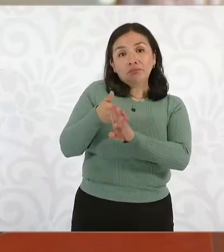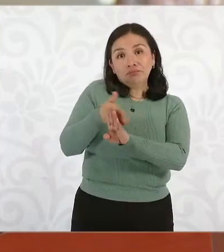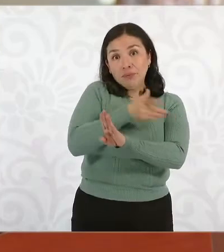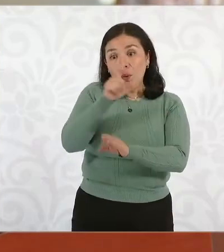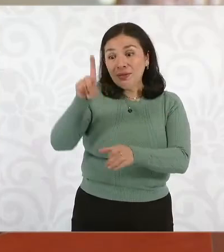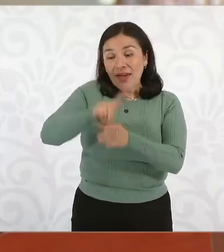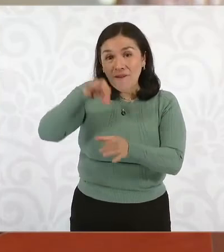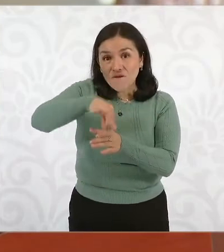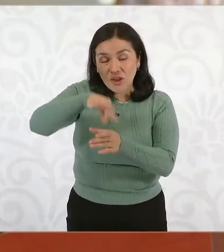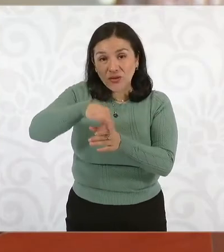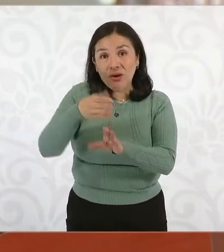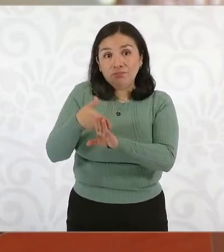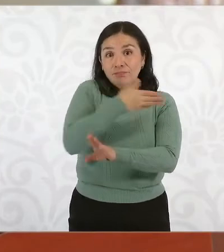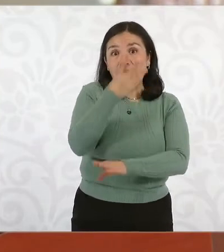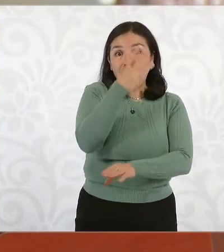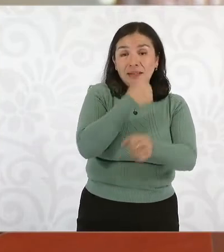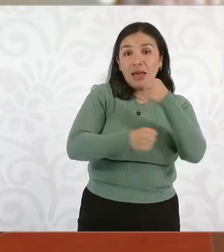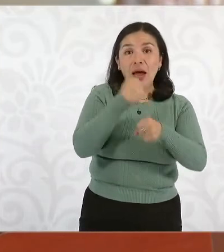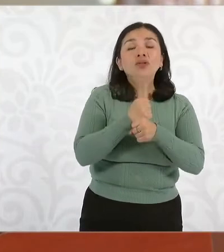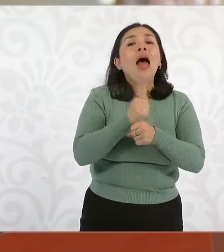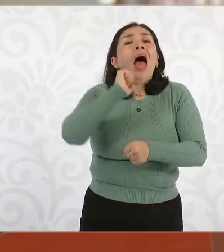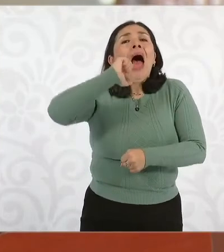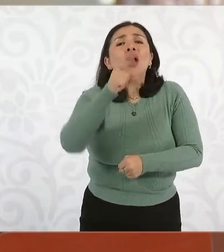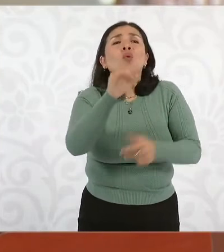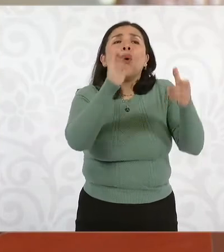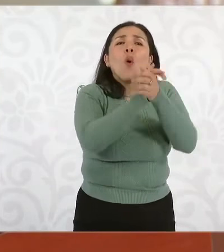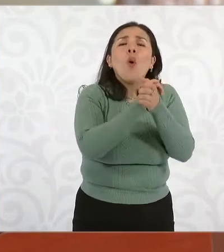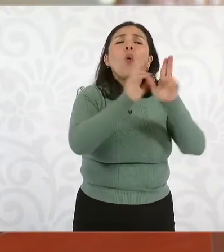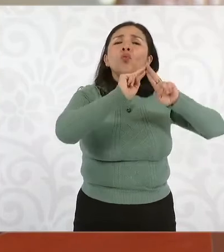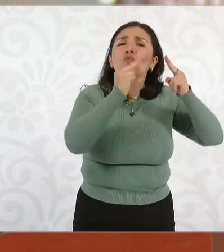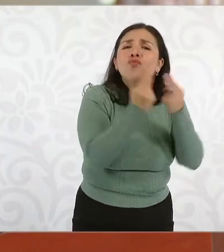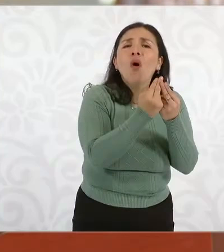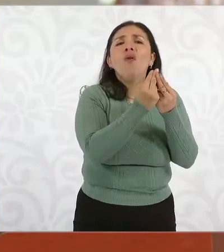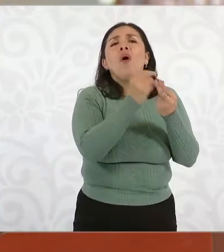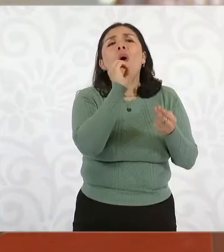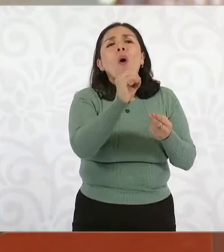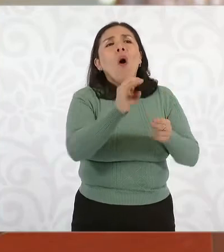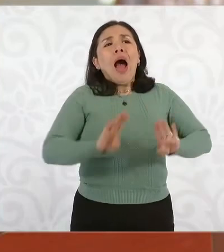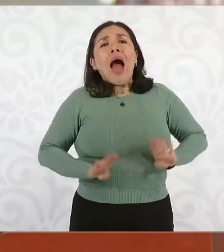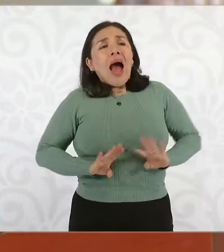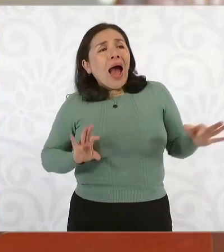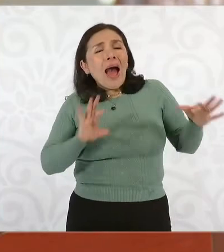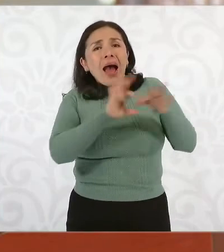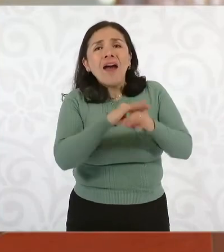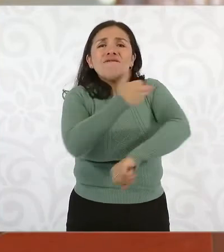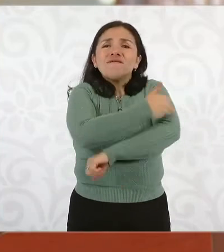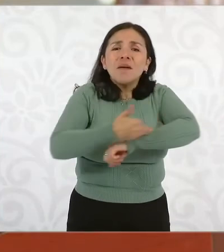la elección un vínculo de matrimonio, concubinato, unión de hecho o de parentesco por